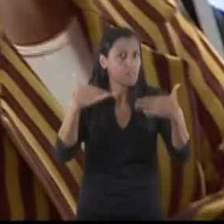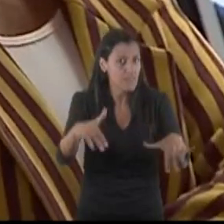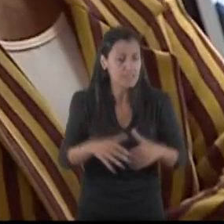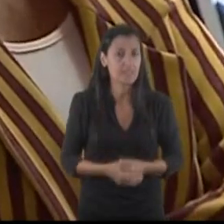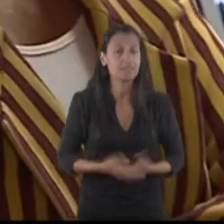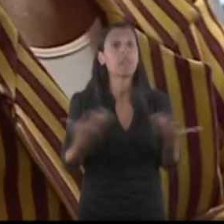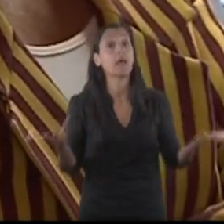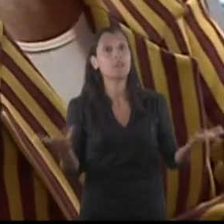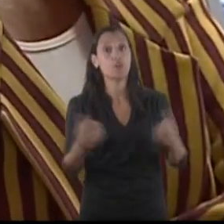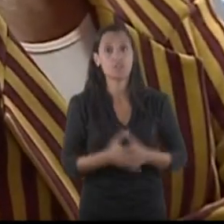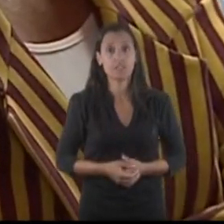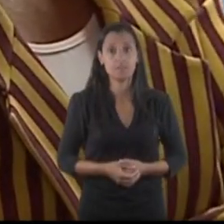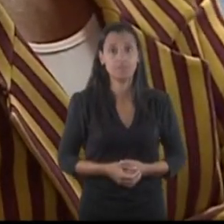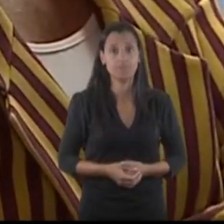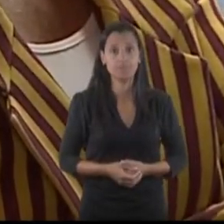Con lo cual,